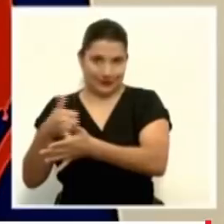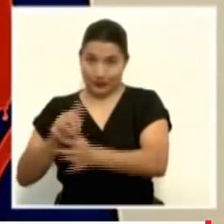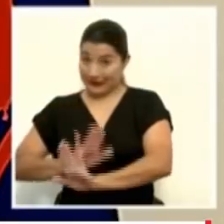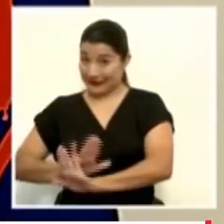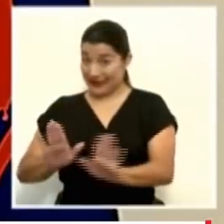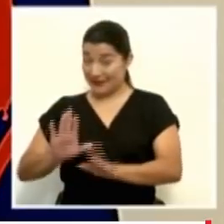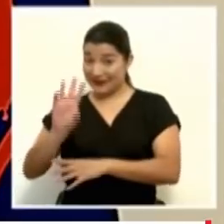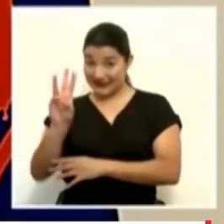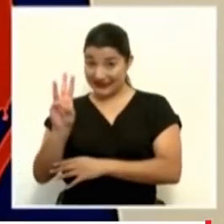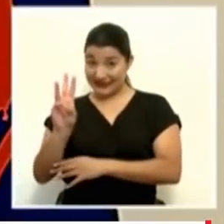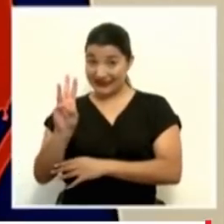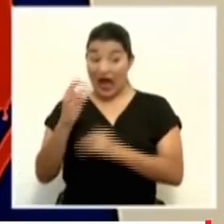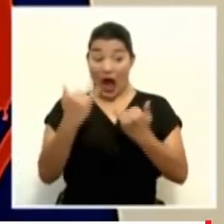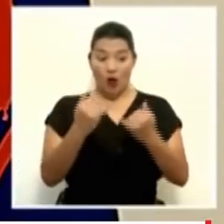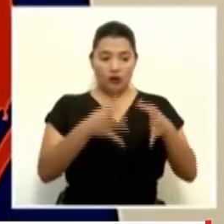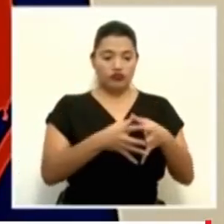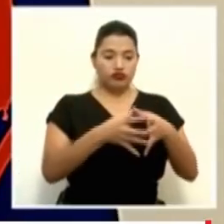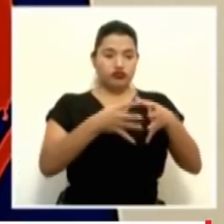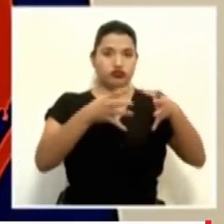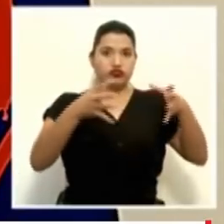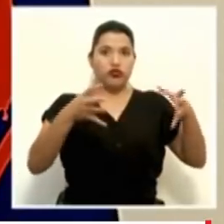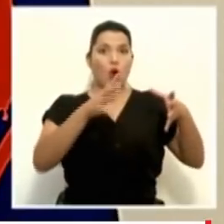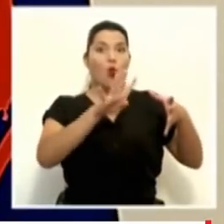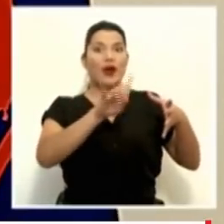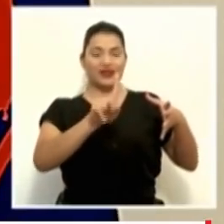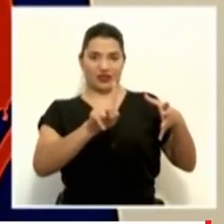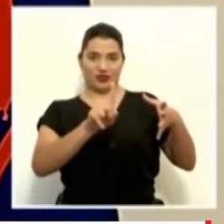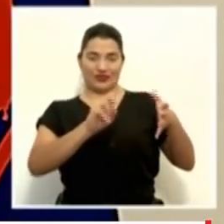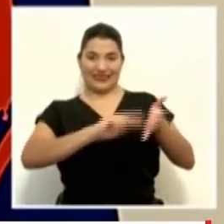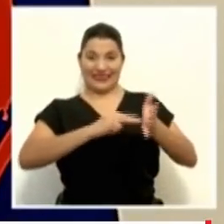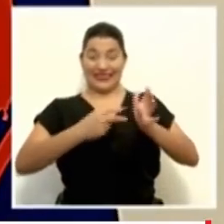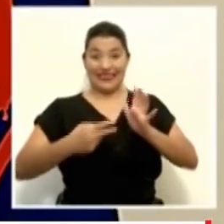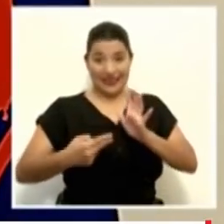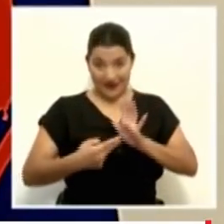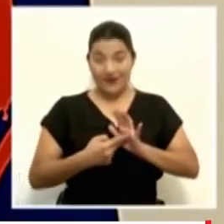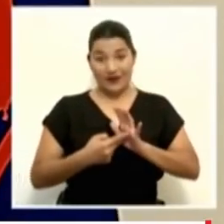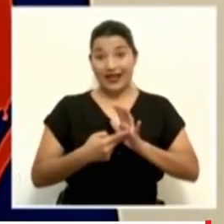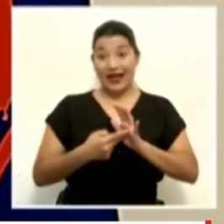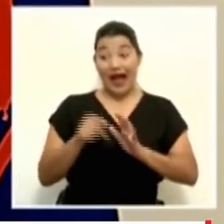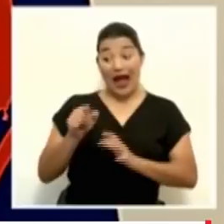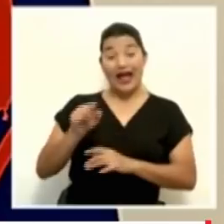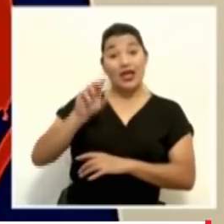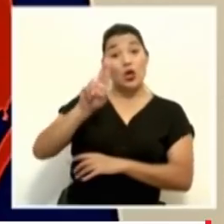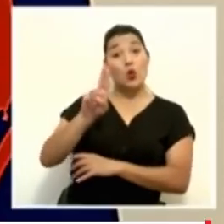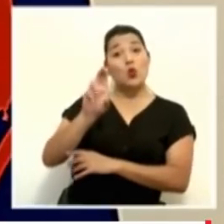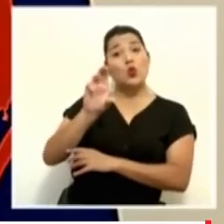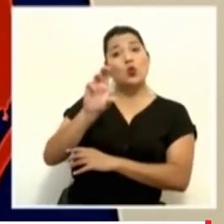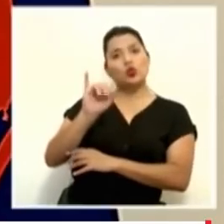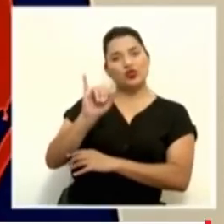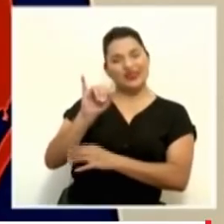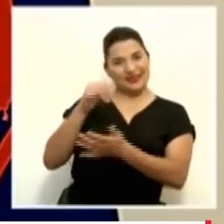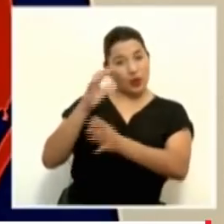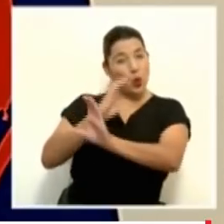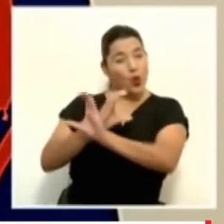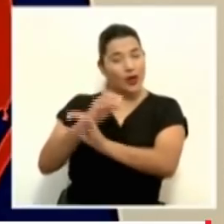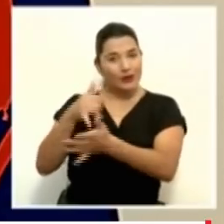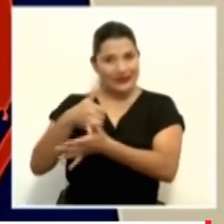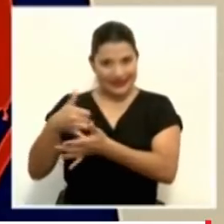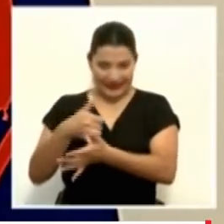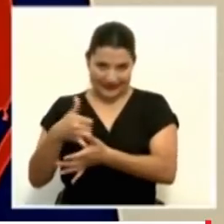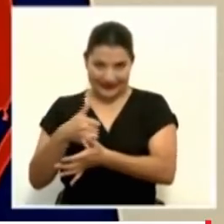Hoy tenemos 41. O sea, multiplicamos el número de pacientes en UCI por casi siete